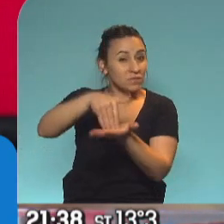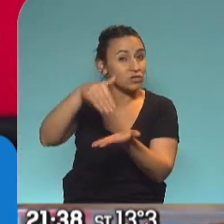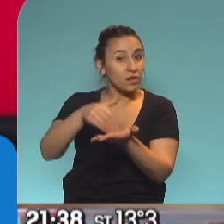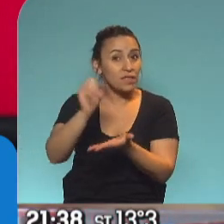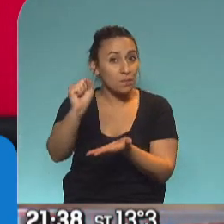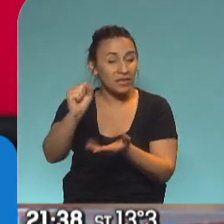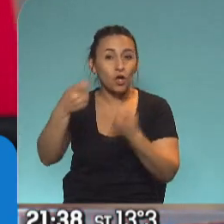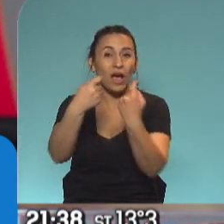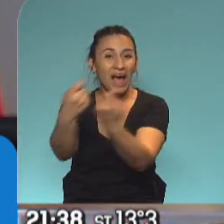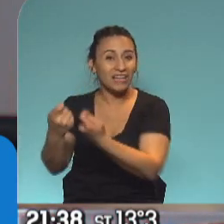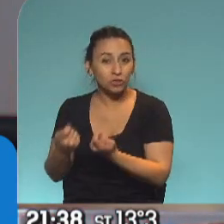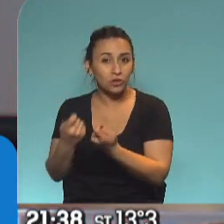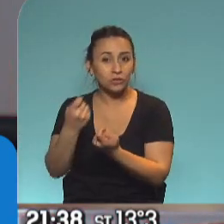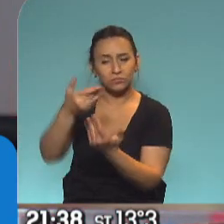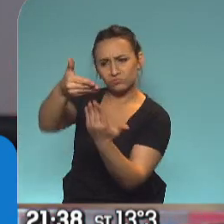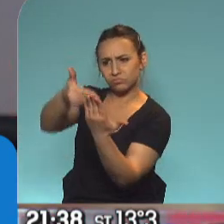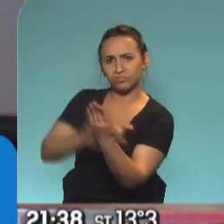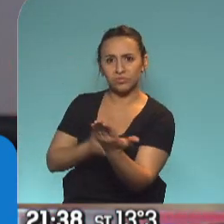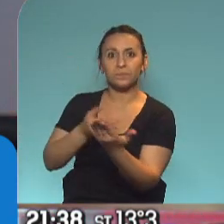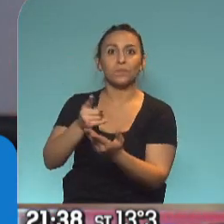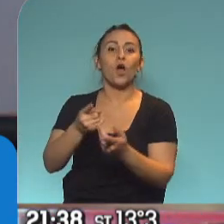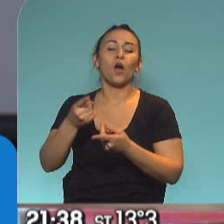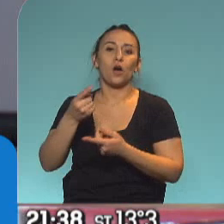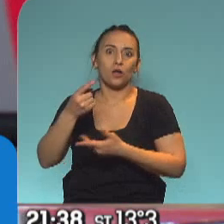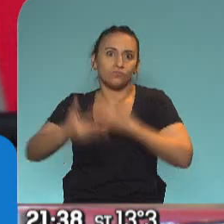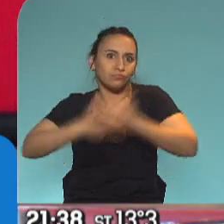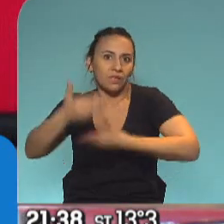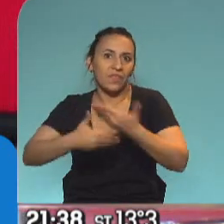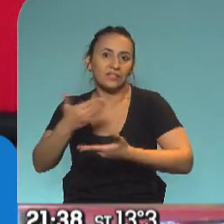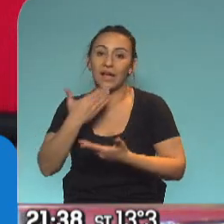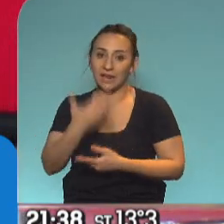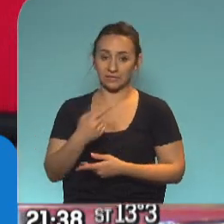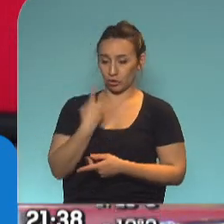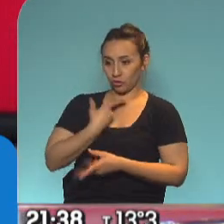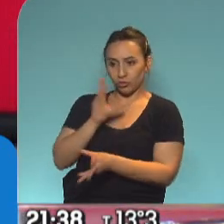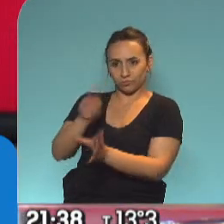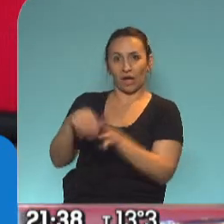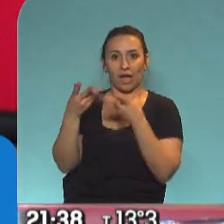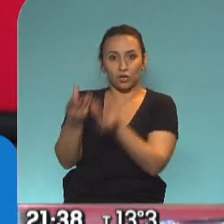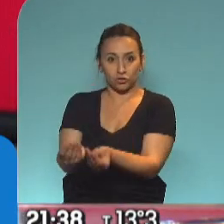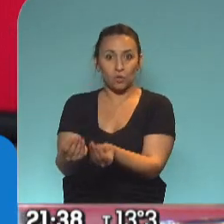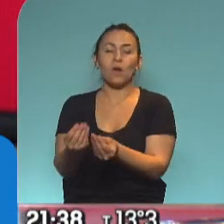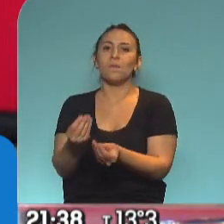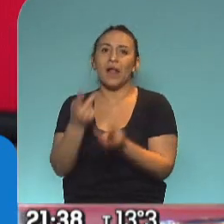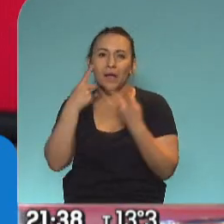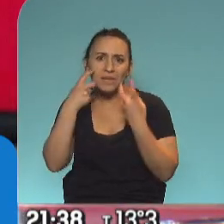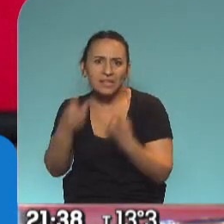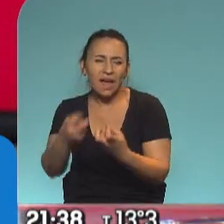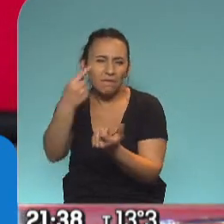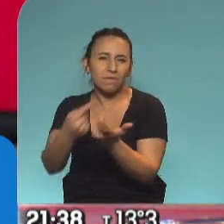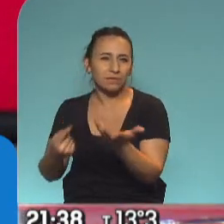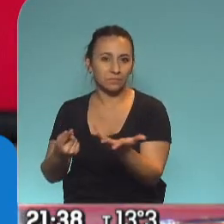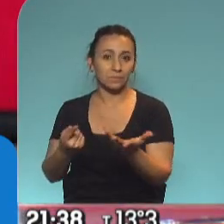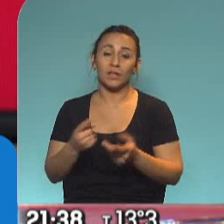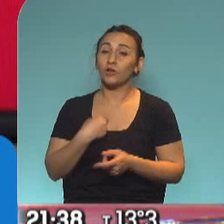de gastos en los portales que desarrolló con nuestra colaboración, con datos reutilizables para todos los estudiosos de estos temas. Digo, tomo 2 ejemplos